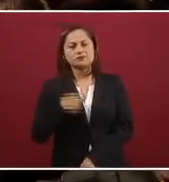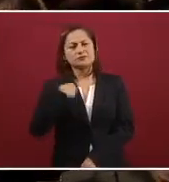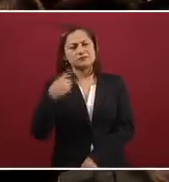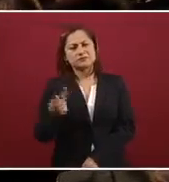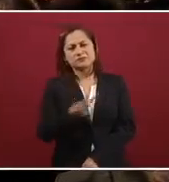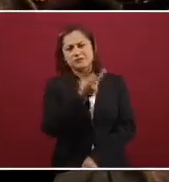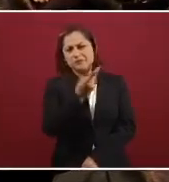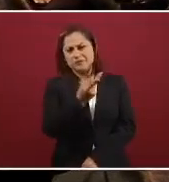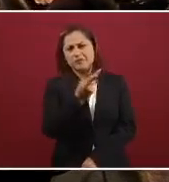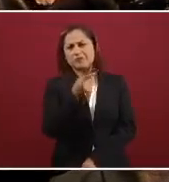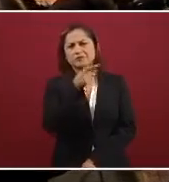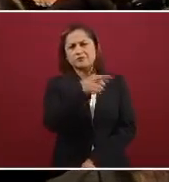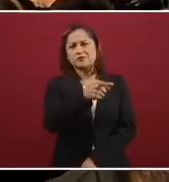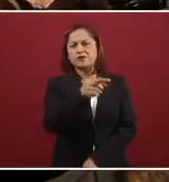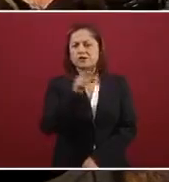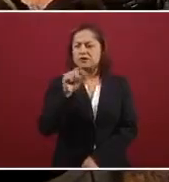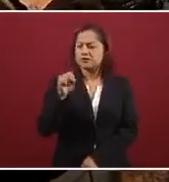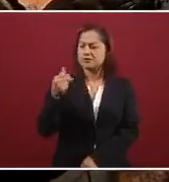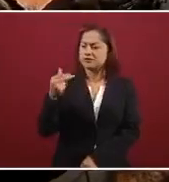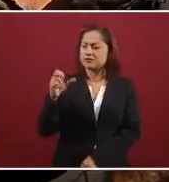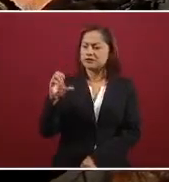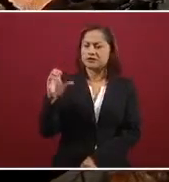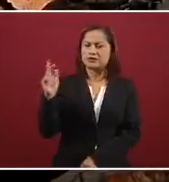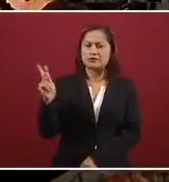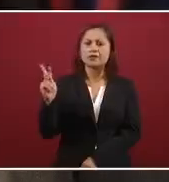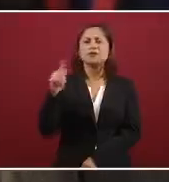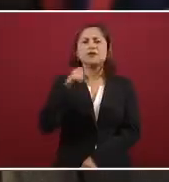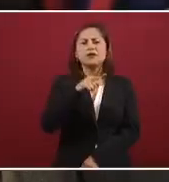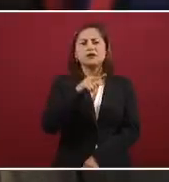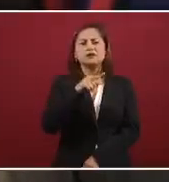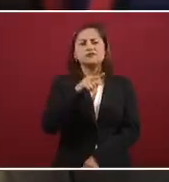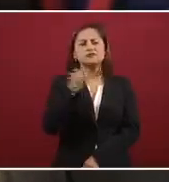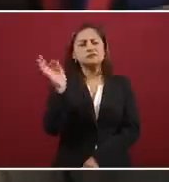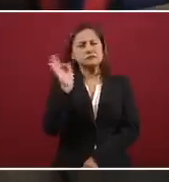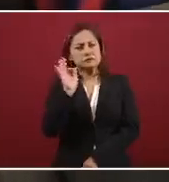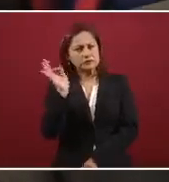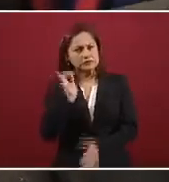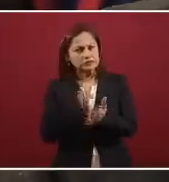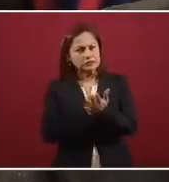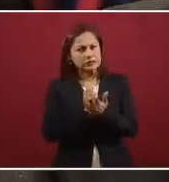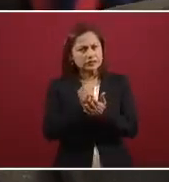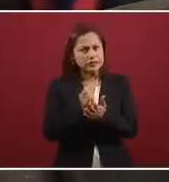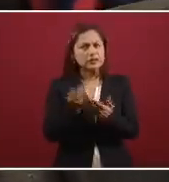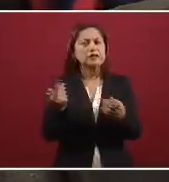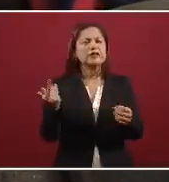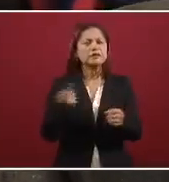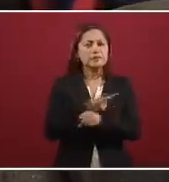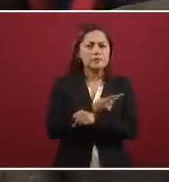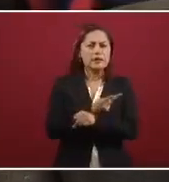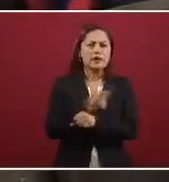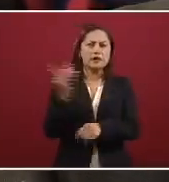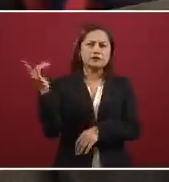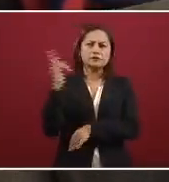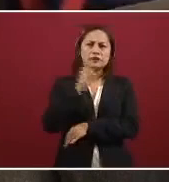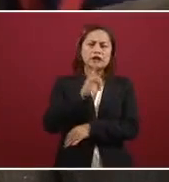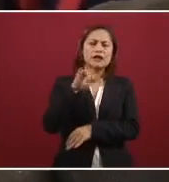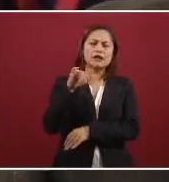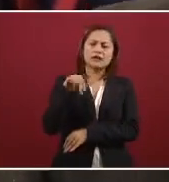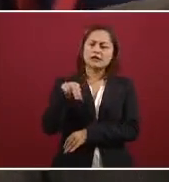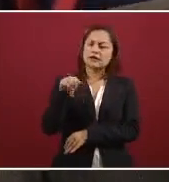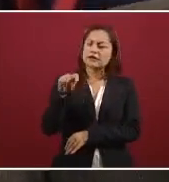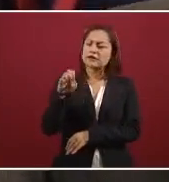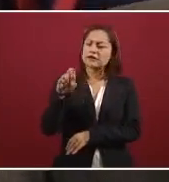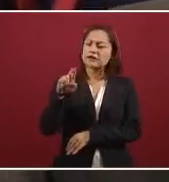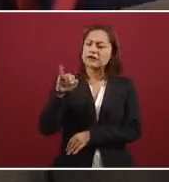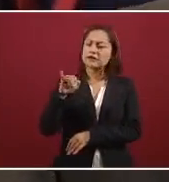Hacienda, alguna respuesta ante acciones como las de la empresa Interjet, que debe más de 500 millones de